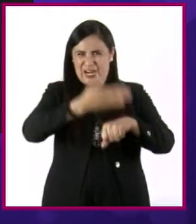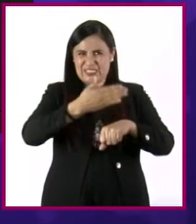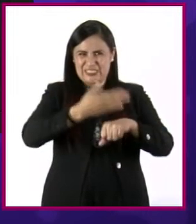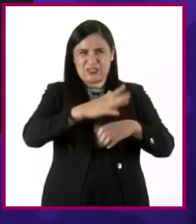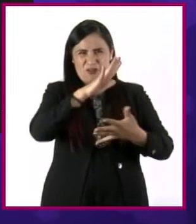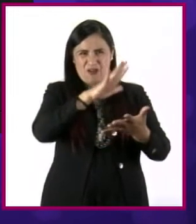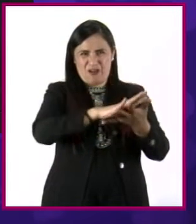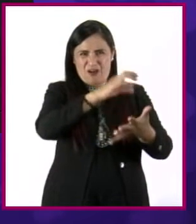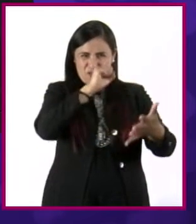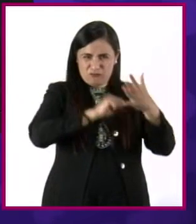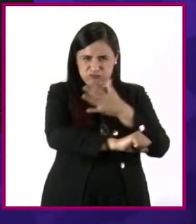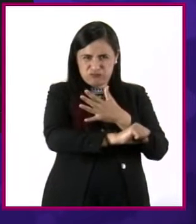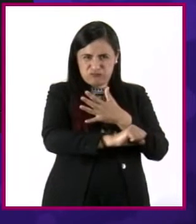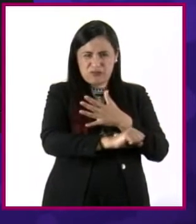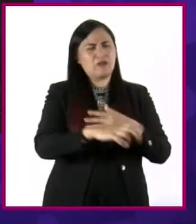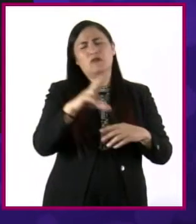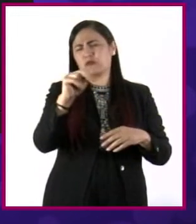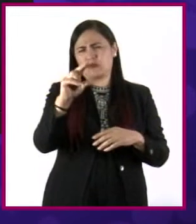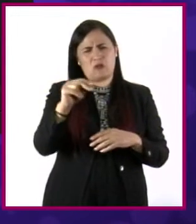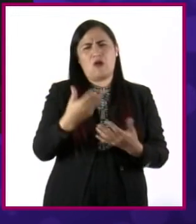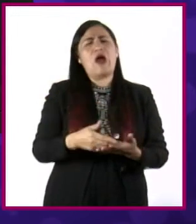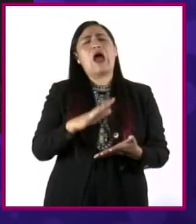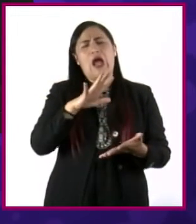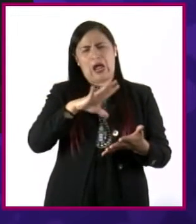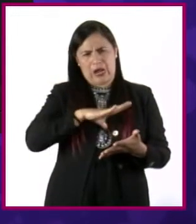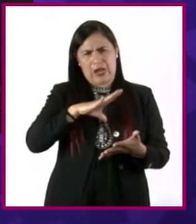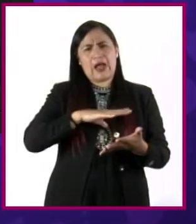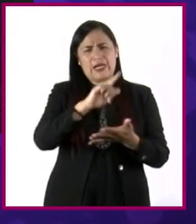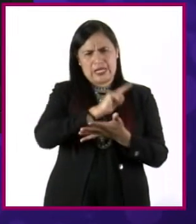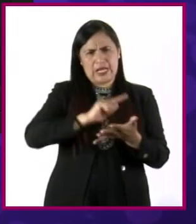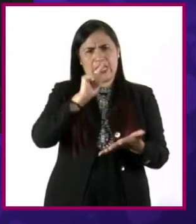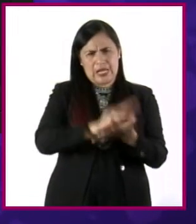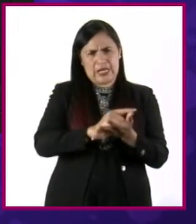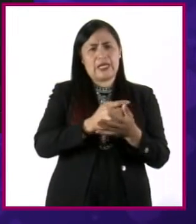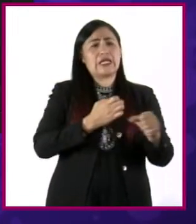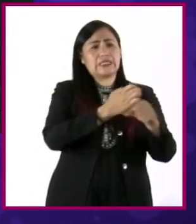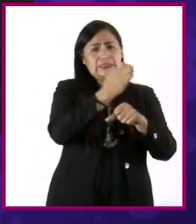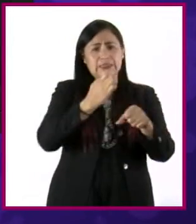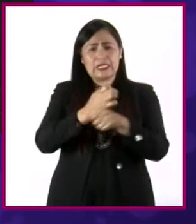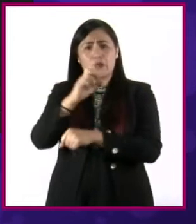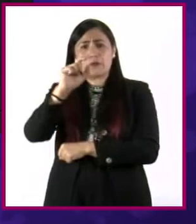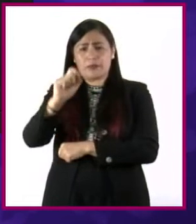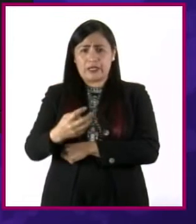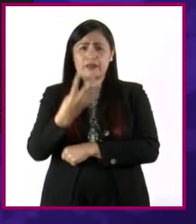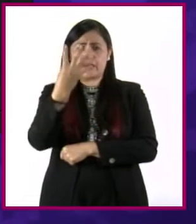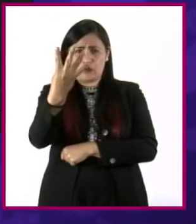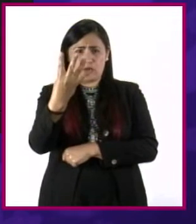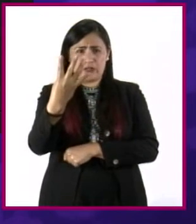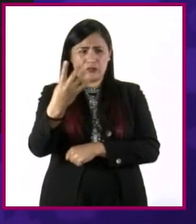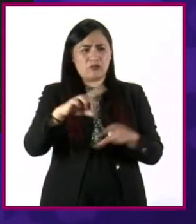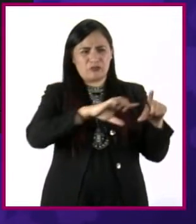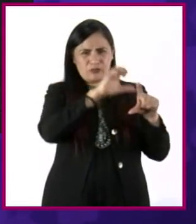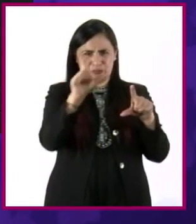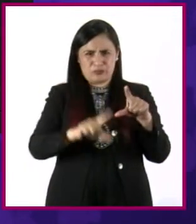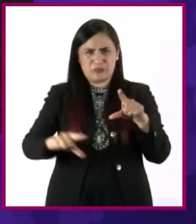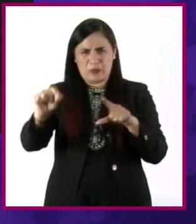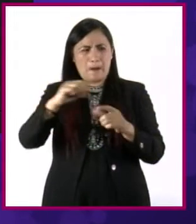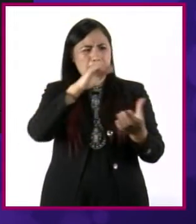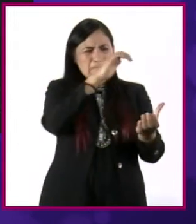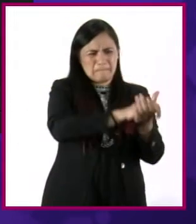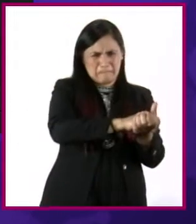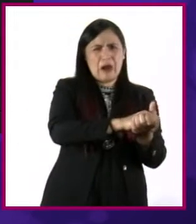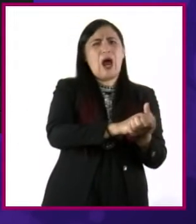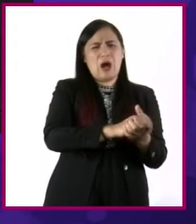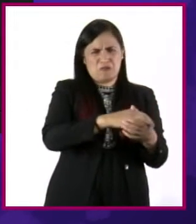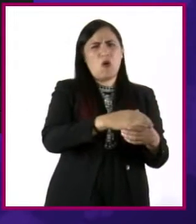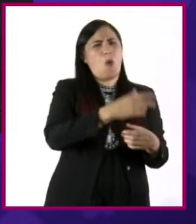que tenemos tantas legislaciones que, por ejemplo, en 24 estados del país aprueban el matrimonio entre personas del mismo